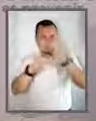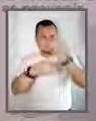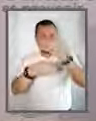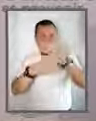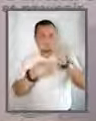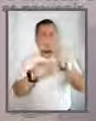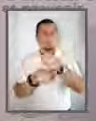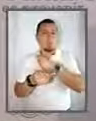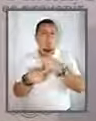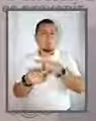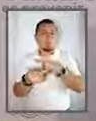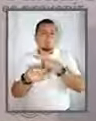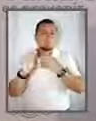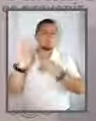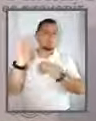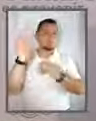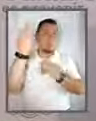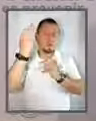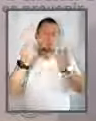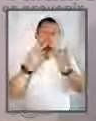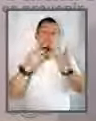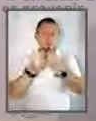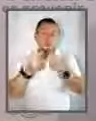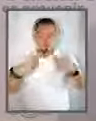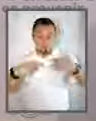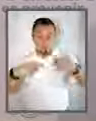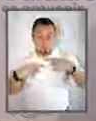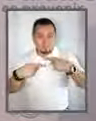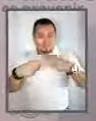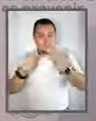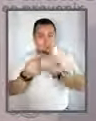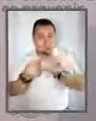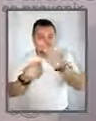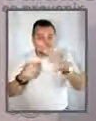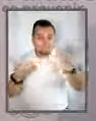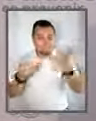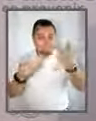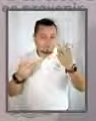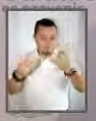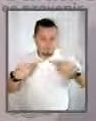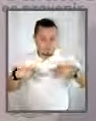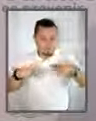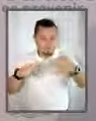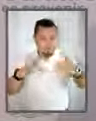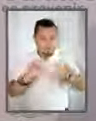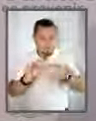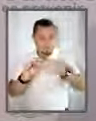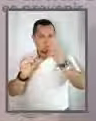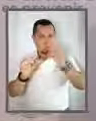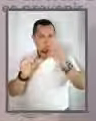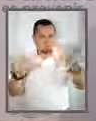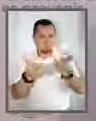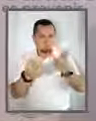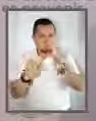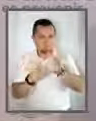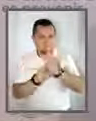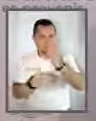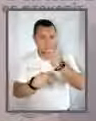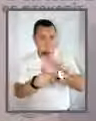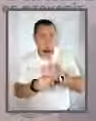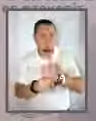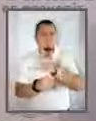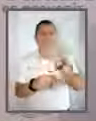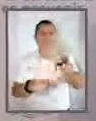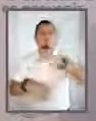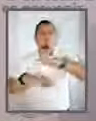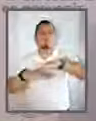también alguna competencia federal. Entonces, preferiríamos, cuando el Ministerio Público ya se encuentra en condiciones de resolver el tema, hacerlo